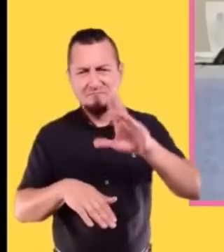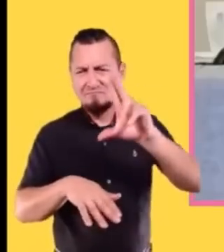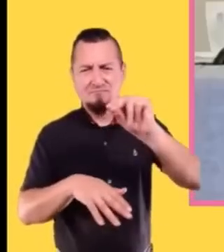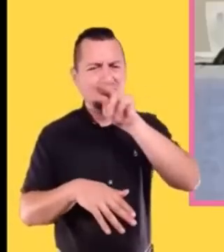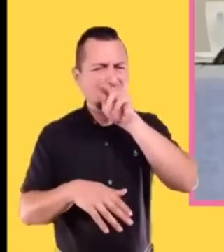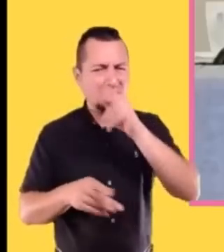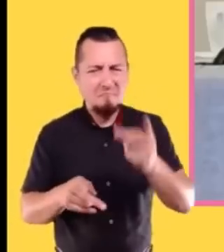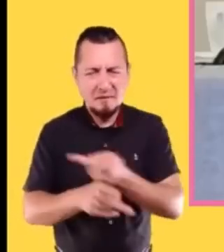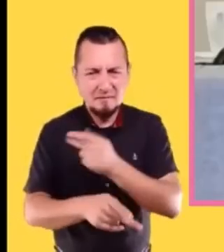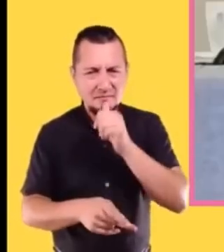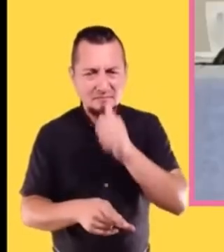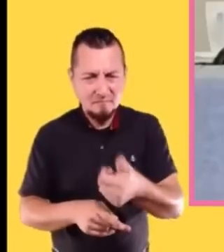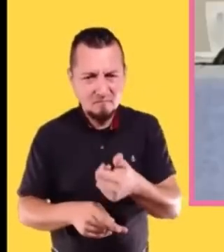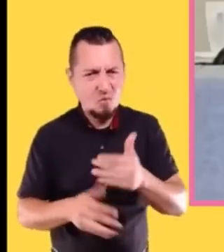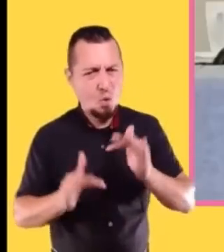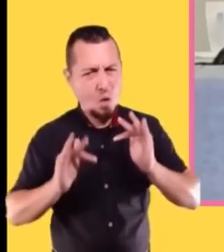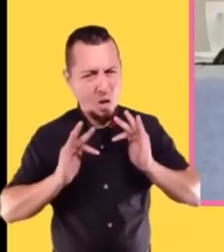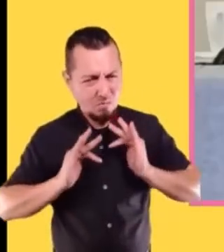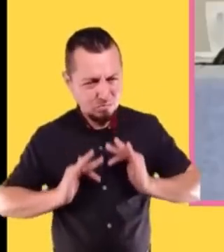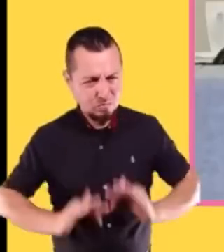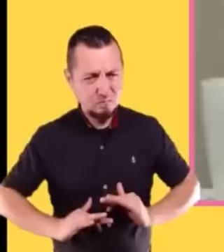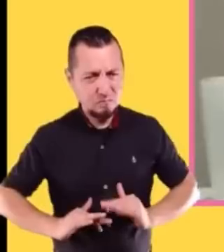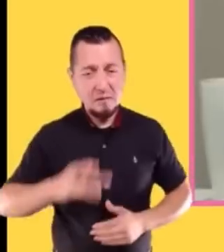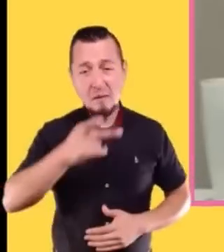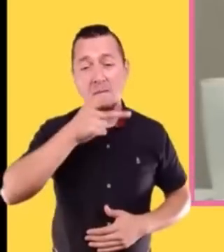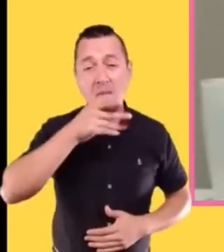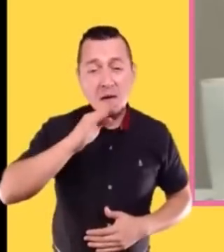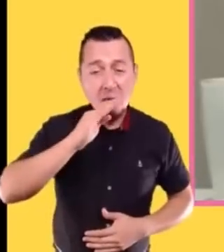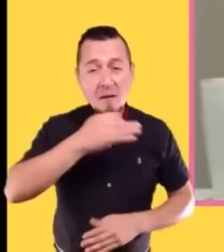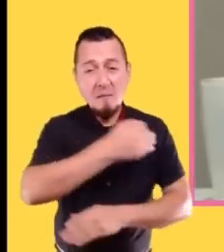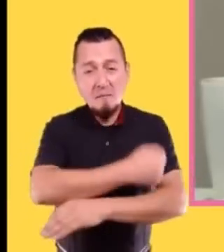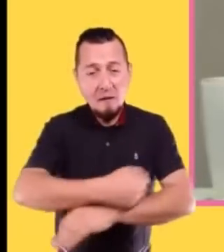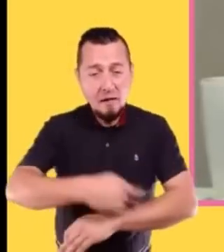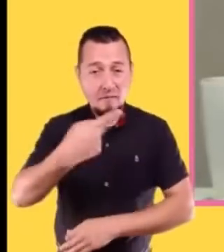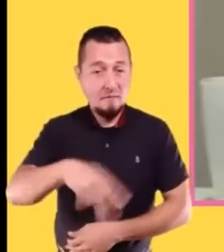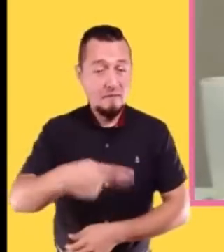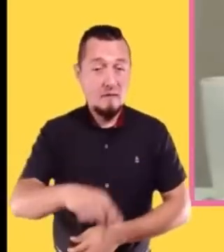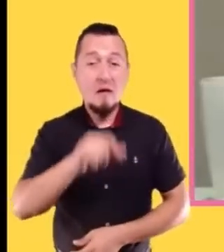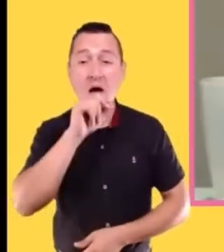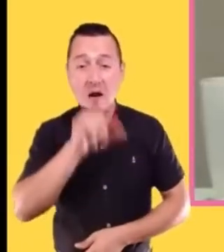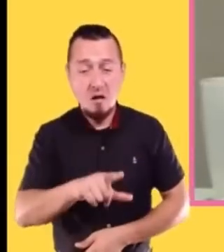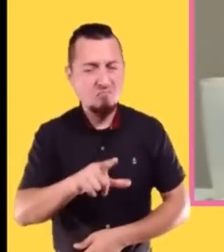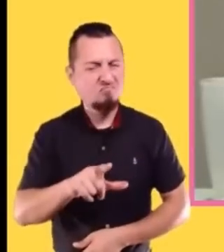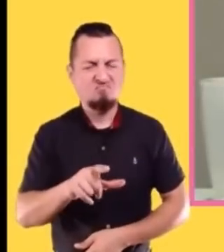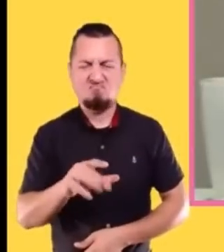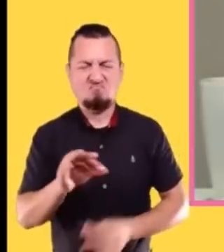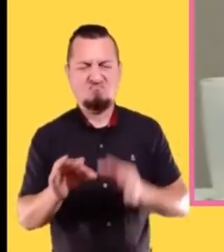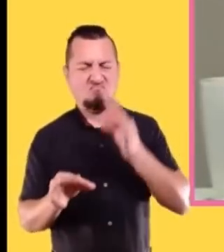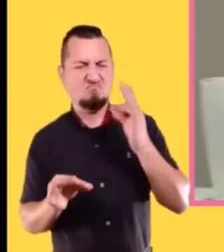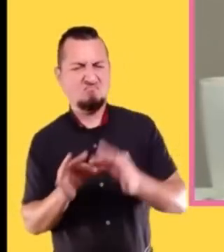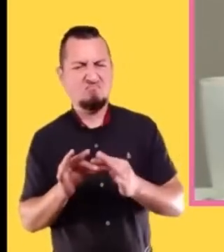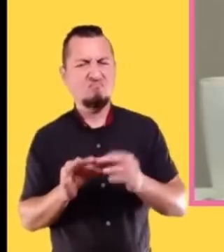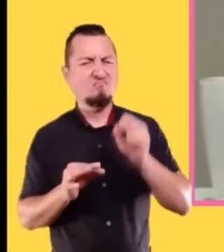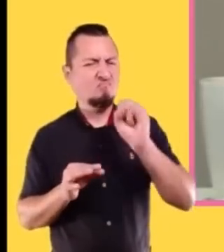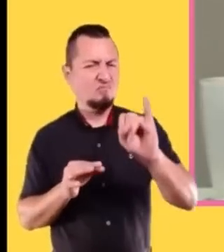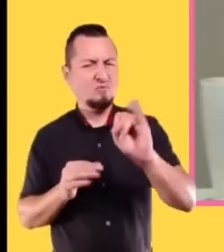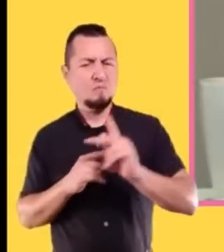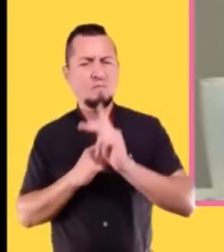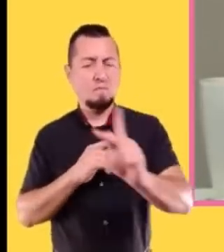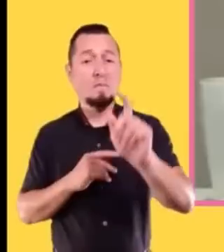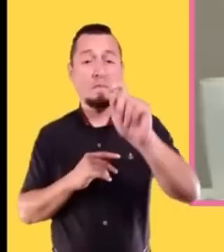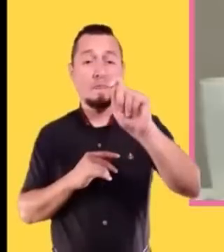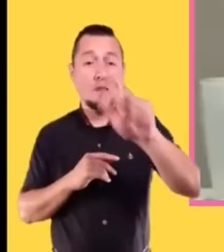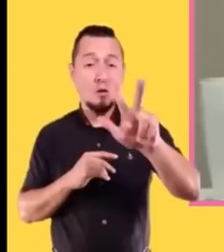de certeza a las madres y padres de familia, porque en Jalisco estamos listos para iniciar el ciclo escolar el próximo 28 de